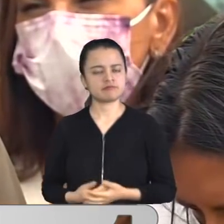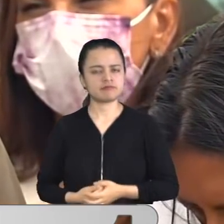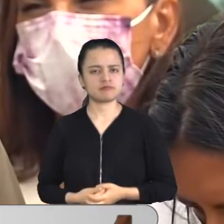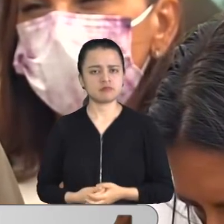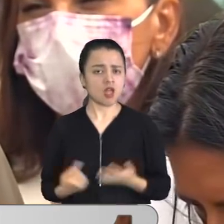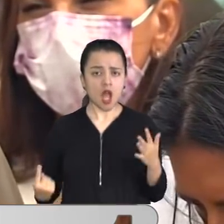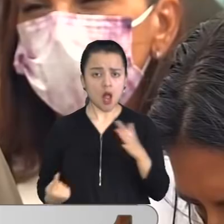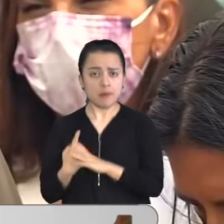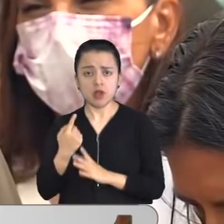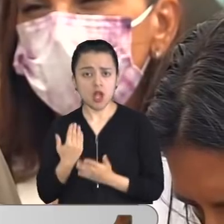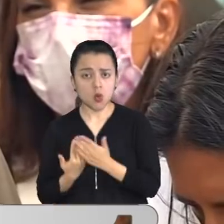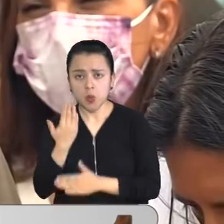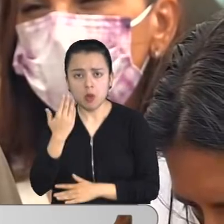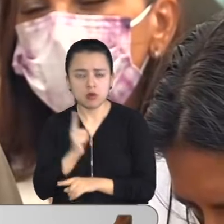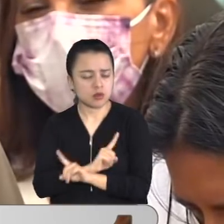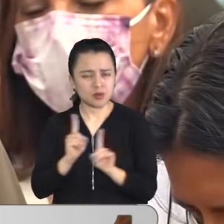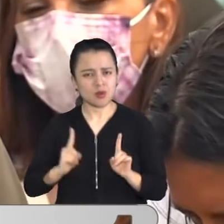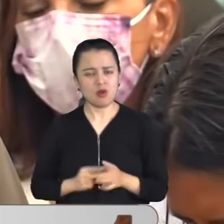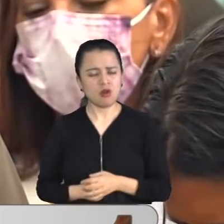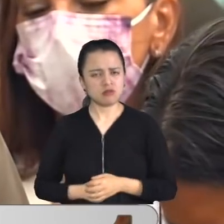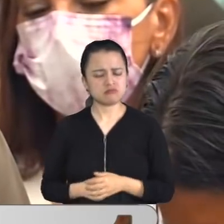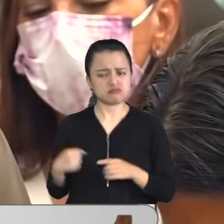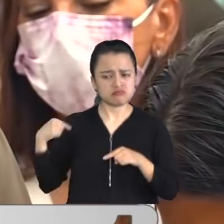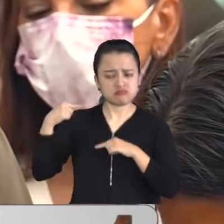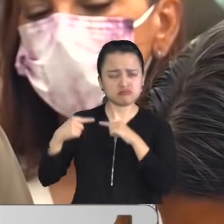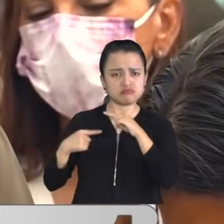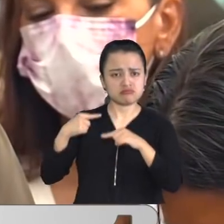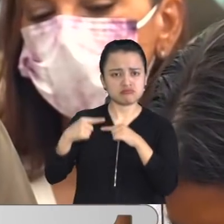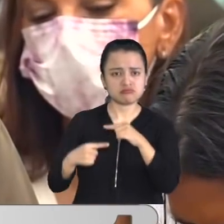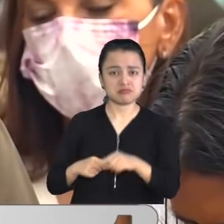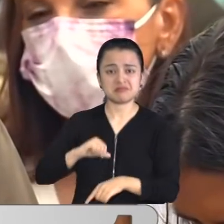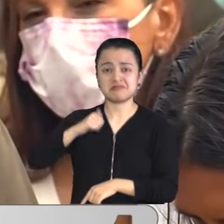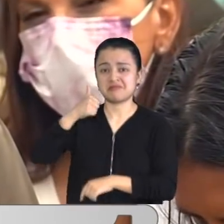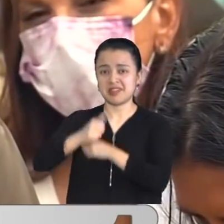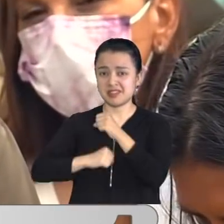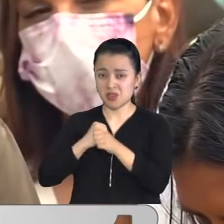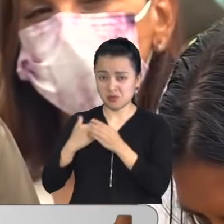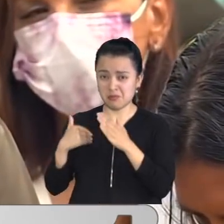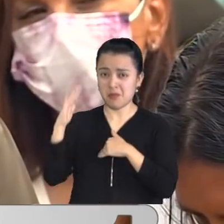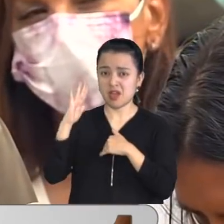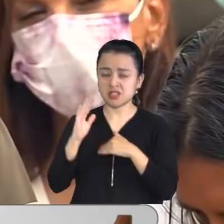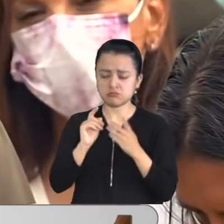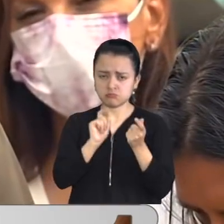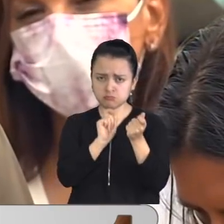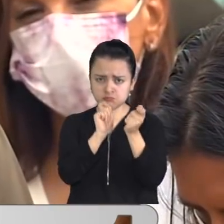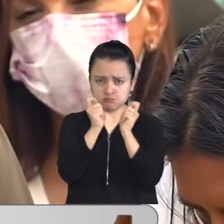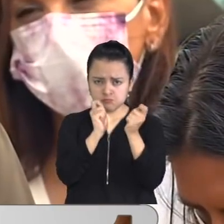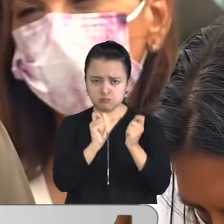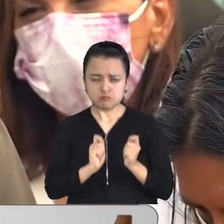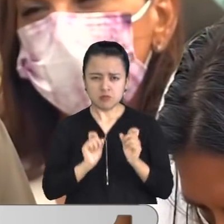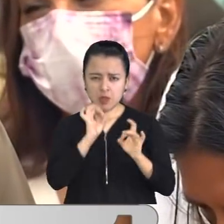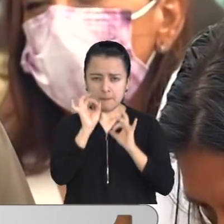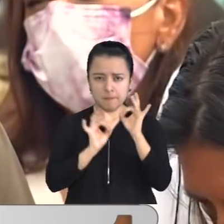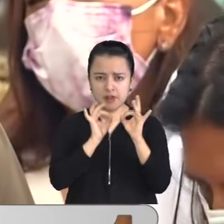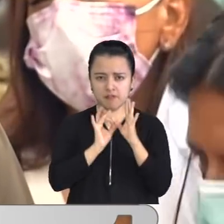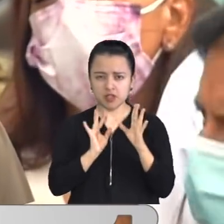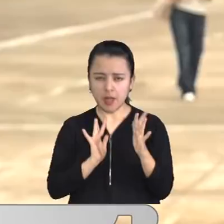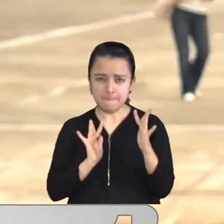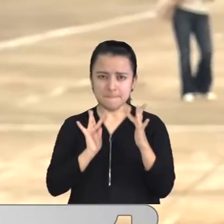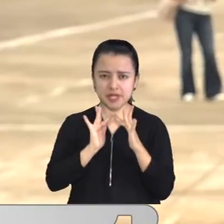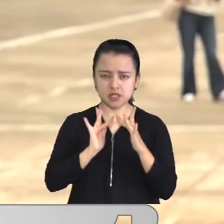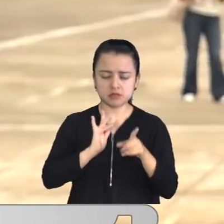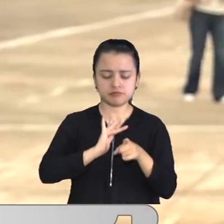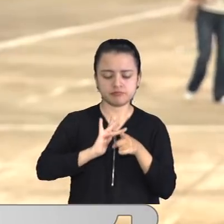no es un tema que se esté aplicando de un día para otro, llevamos más de una década perfeccionando esos protocolos, entonces yo creo que eso es